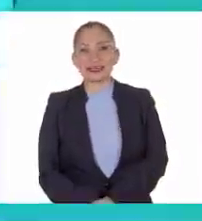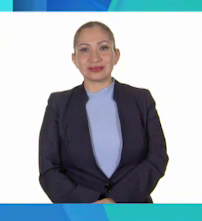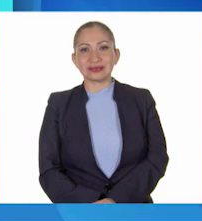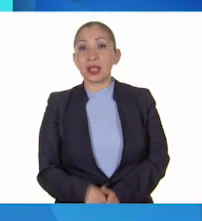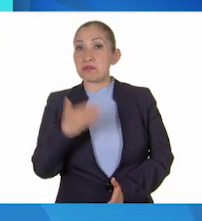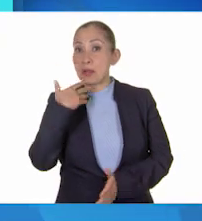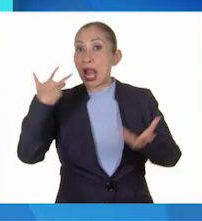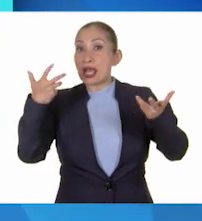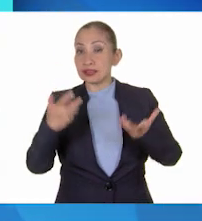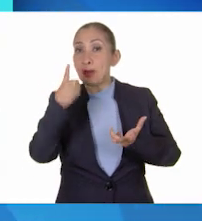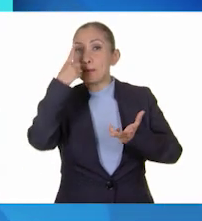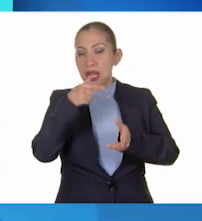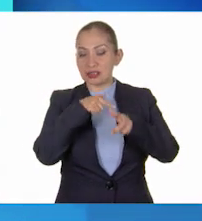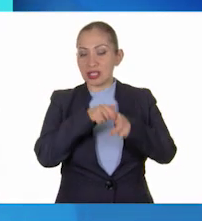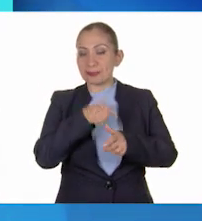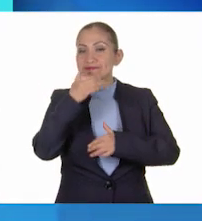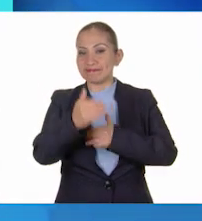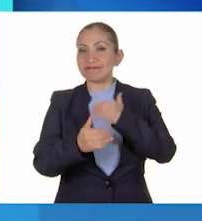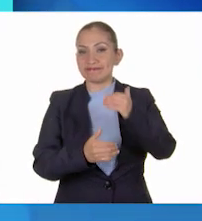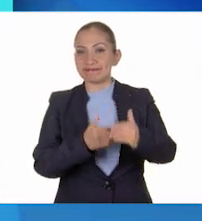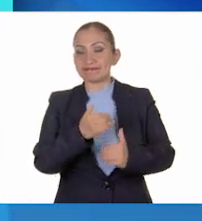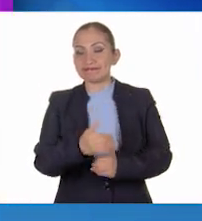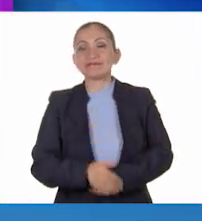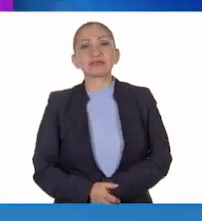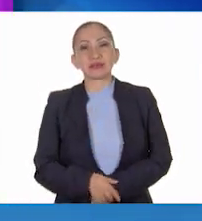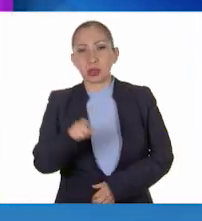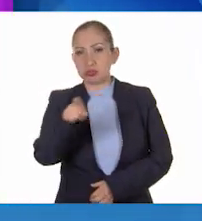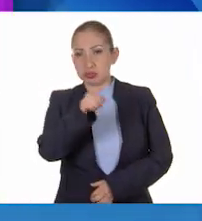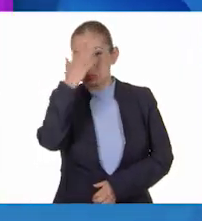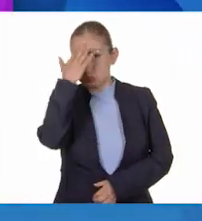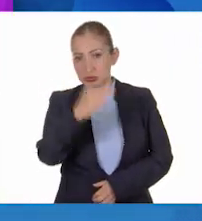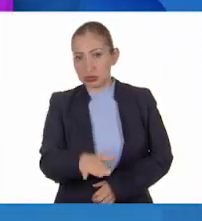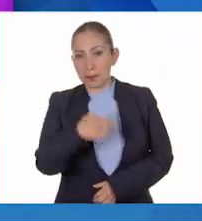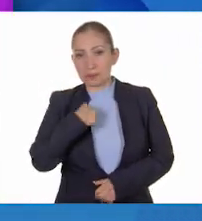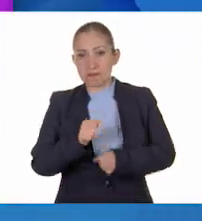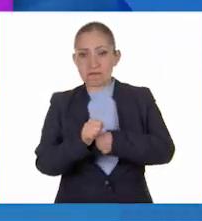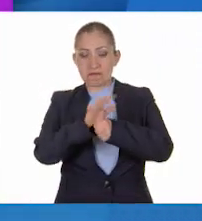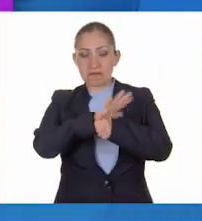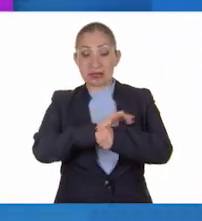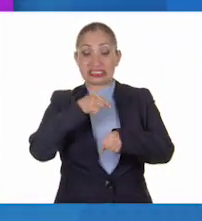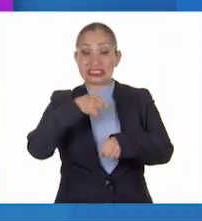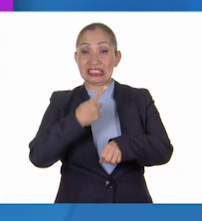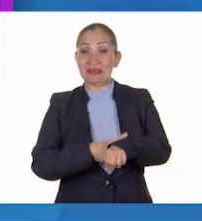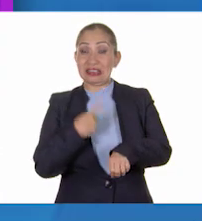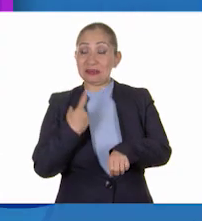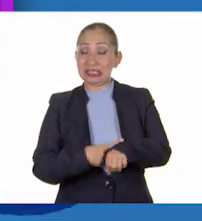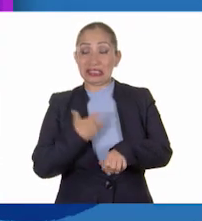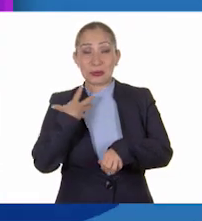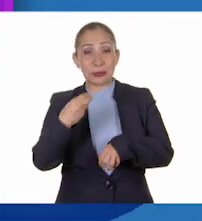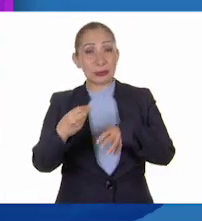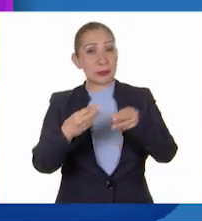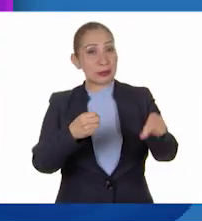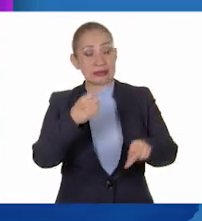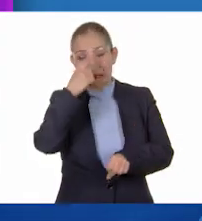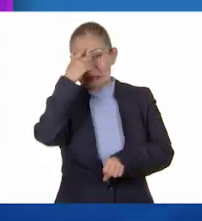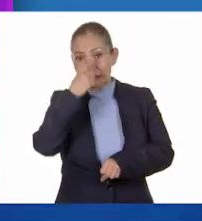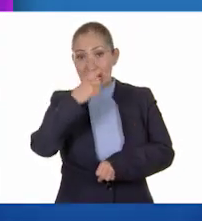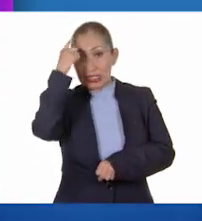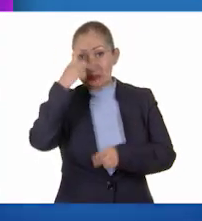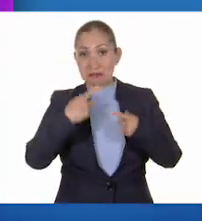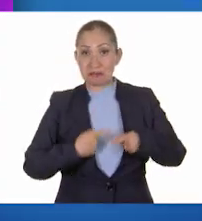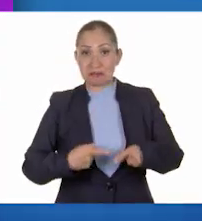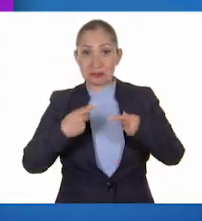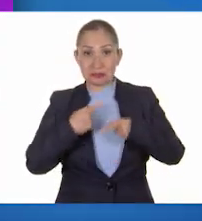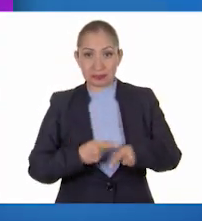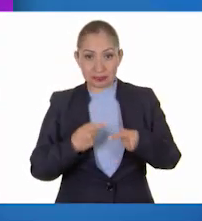Buenas prácticas para seguir adelante. Como todos sabemos, la COVID-19 es una enfermedad que se contagia muy fácilmente entre